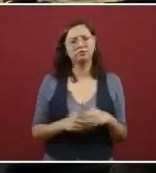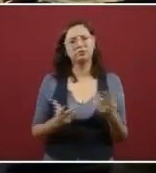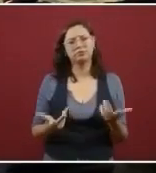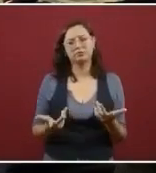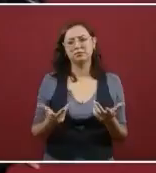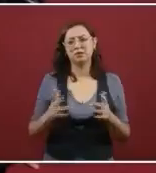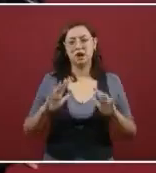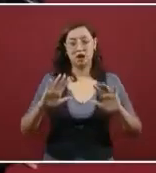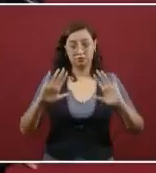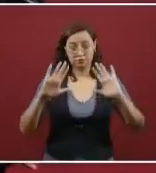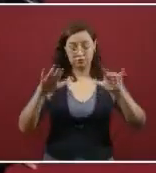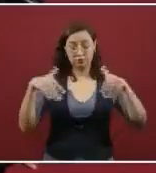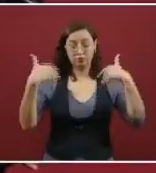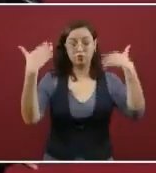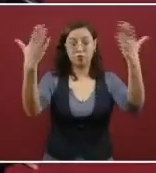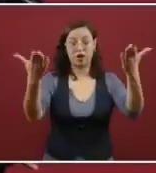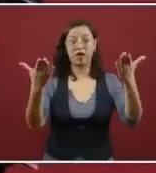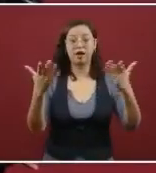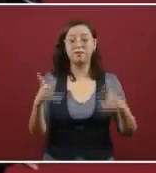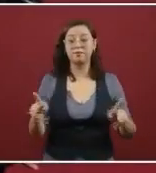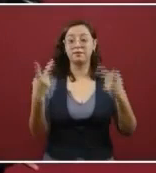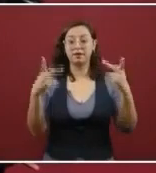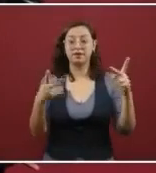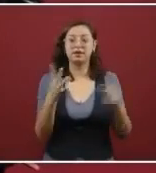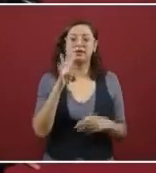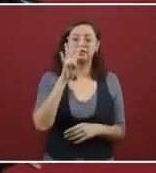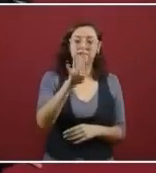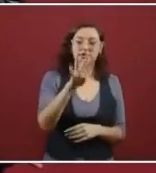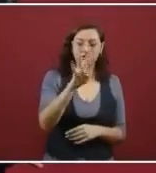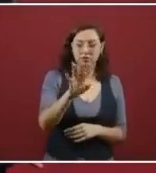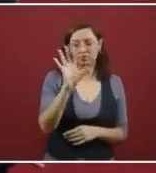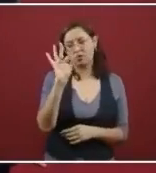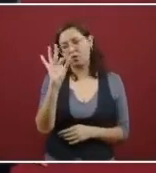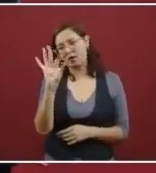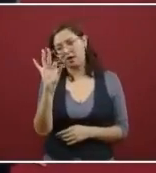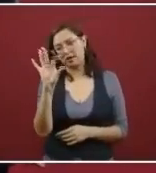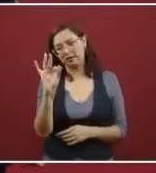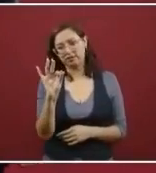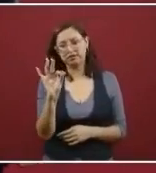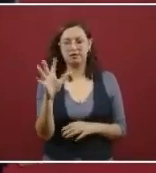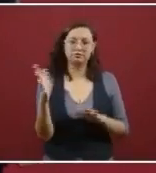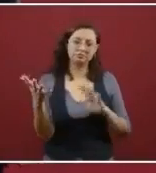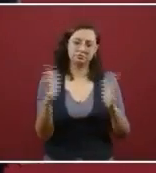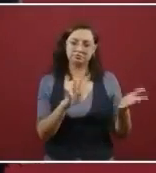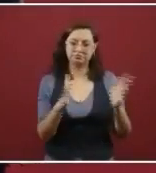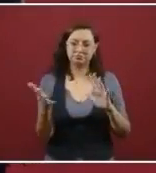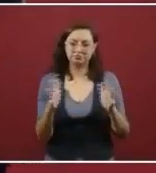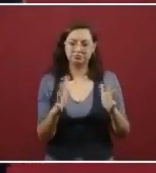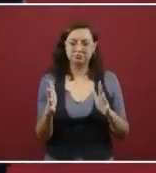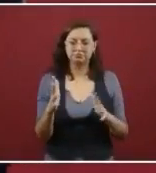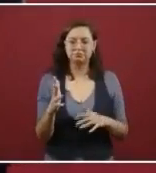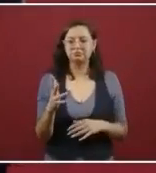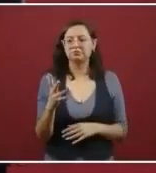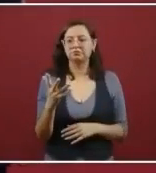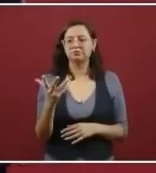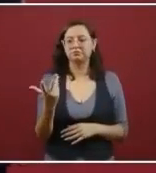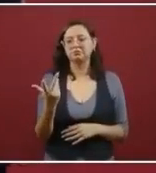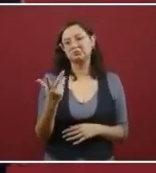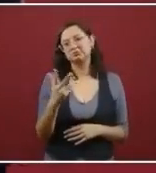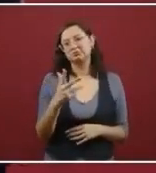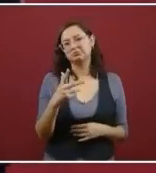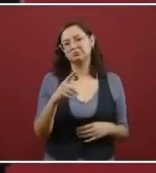al público, debería ser 19.40. En promedio, las estaciones de servicio lo están